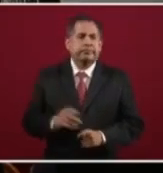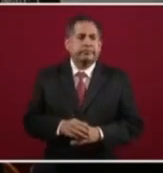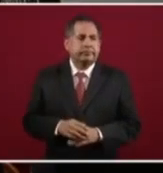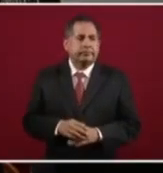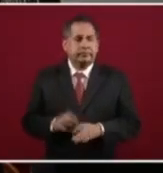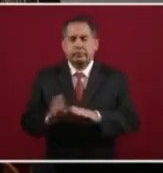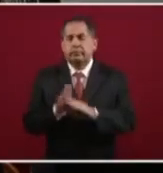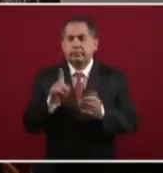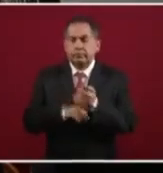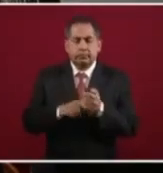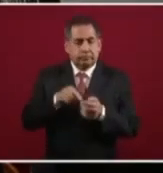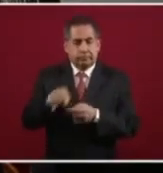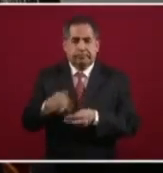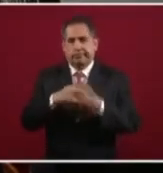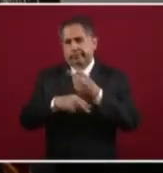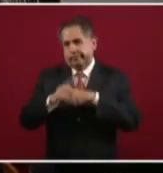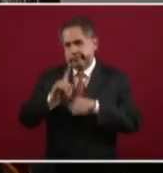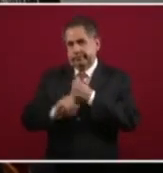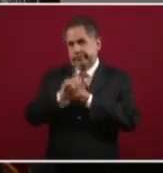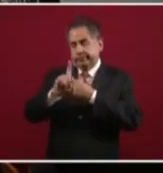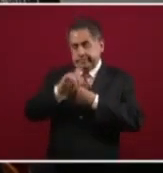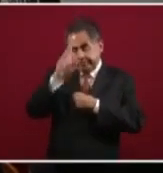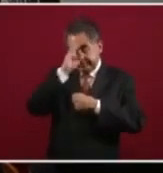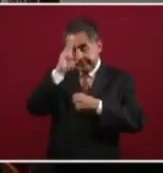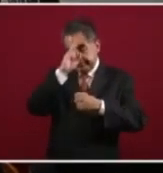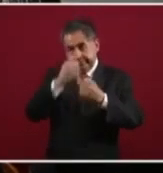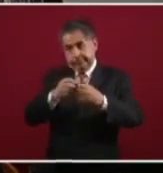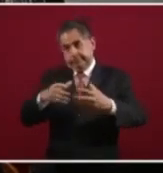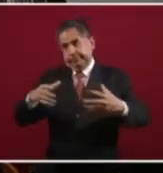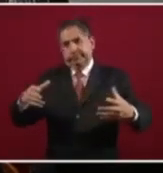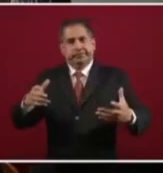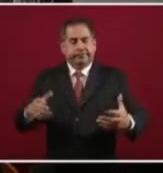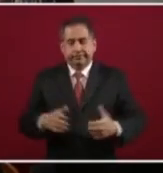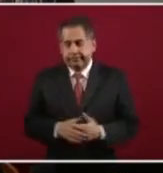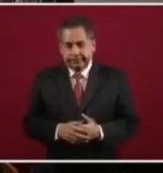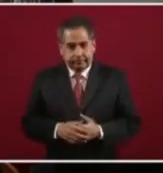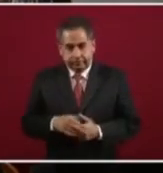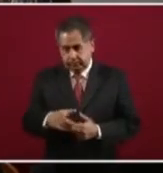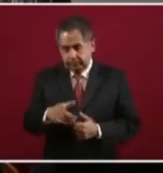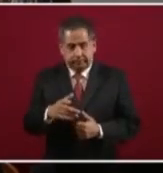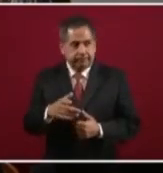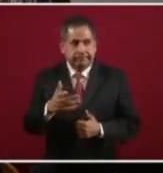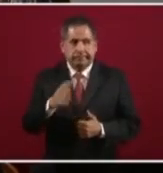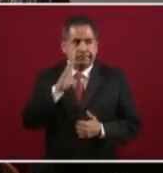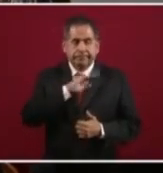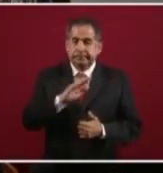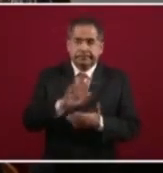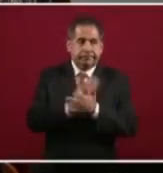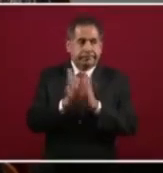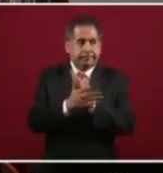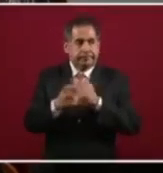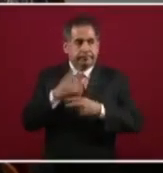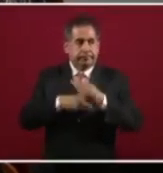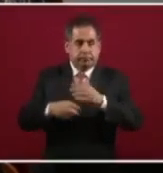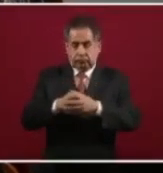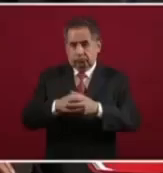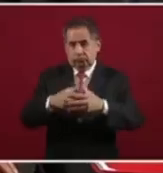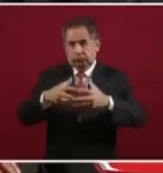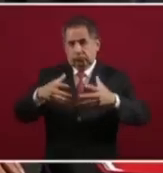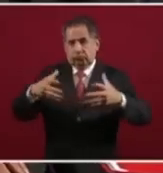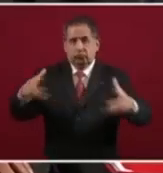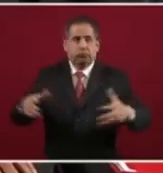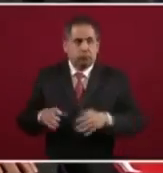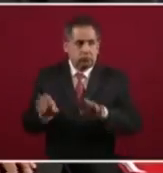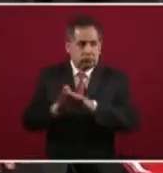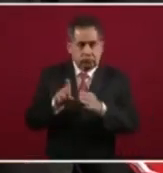El presidente de México, Andrés Manuel López Obrador, afirmó que su gobierno logrará pacificar al país, a pesar de que los anteriores gobiernos dejaron